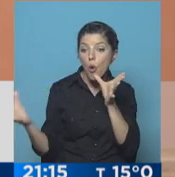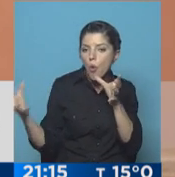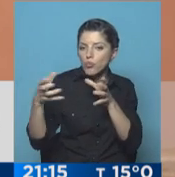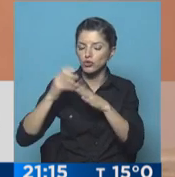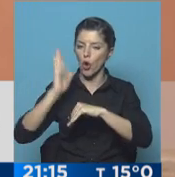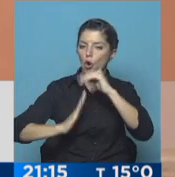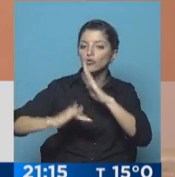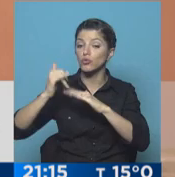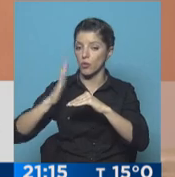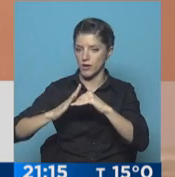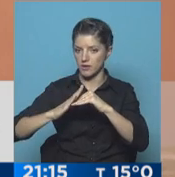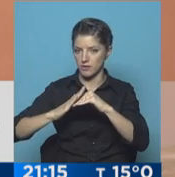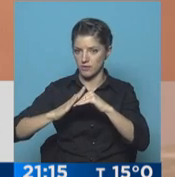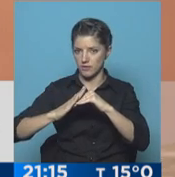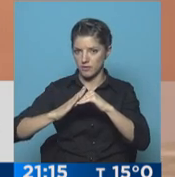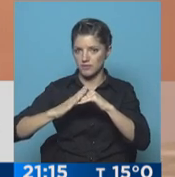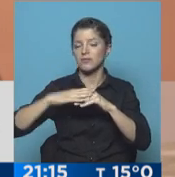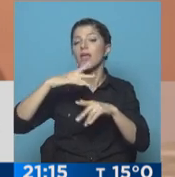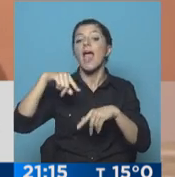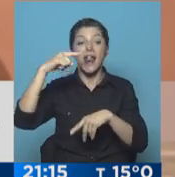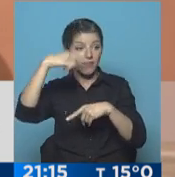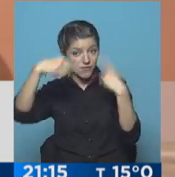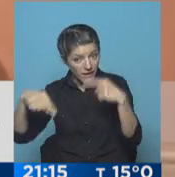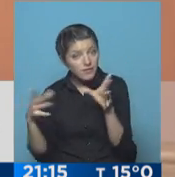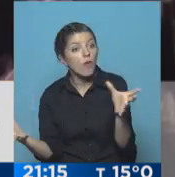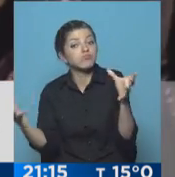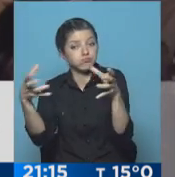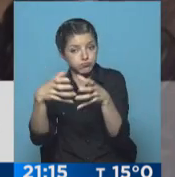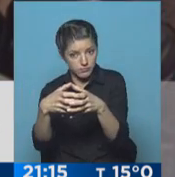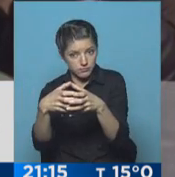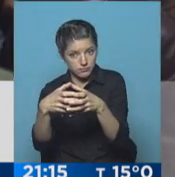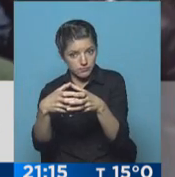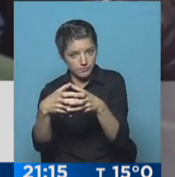nosotros lazos diferentes.